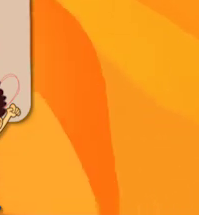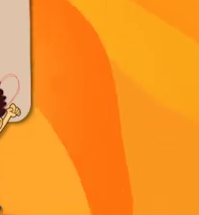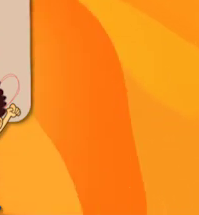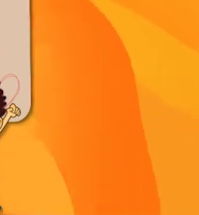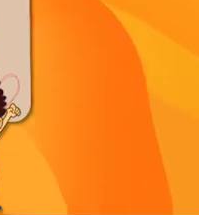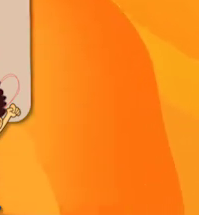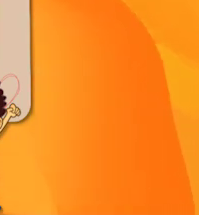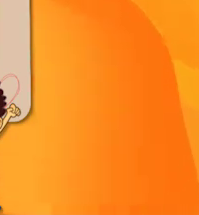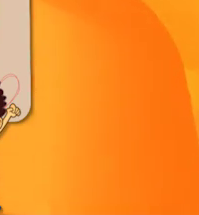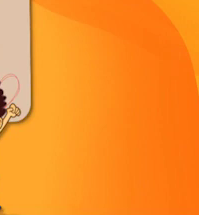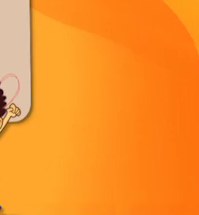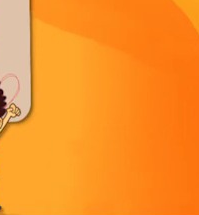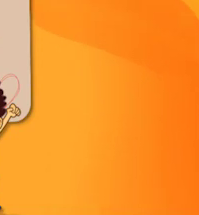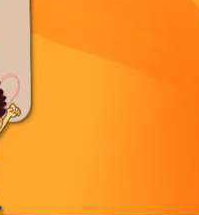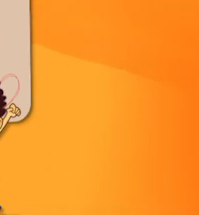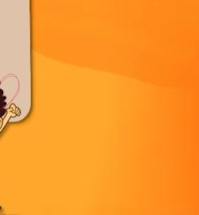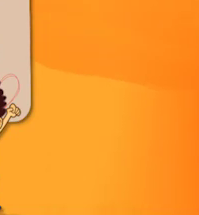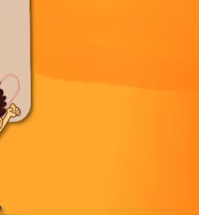Bien.